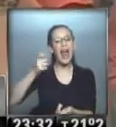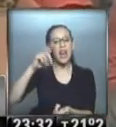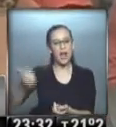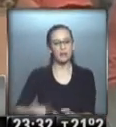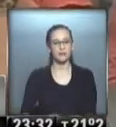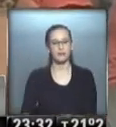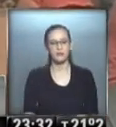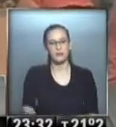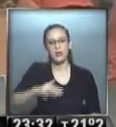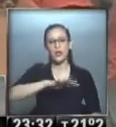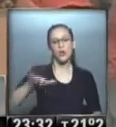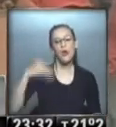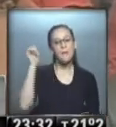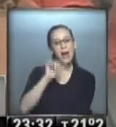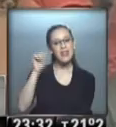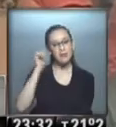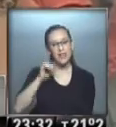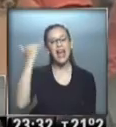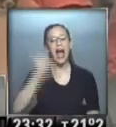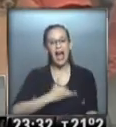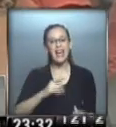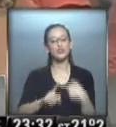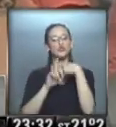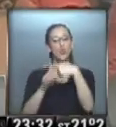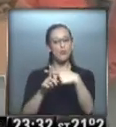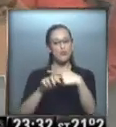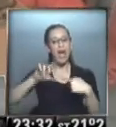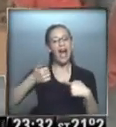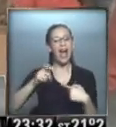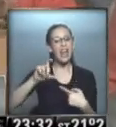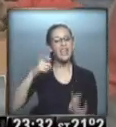del Plata está la tumba del ALCA.